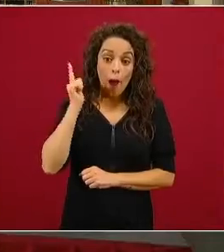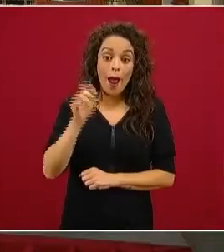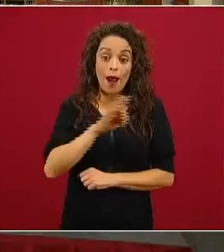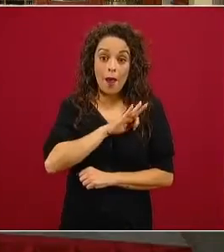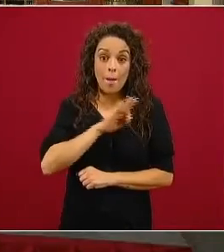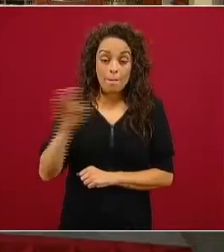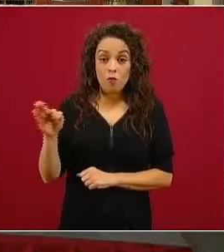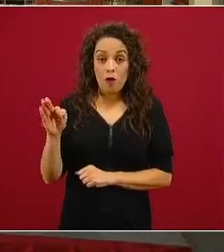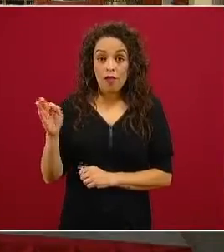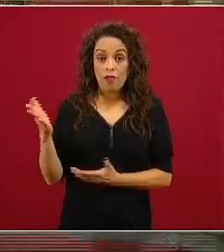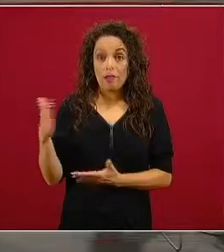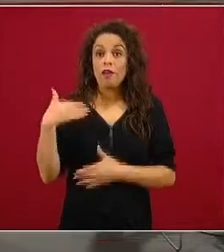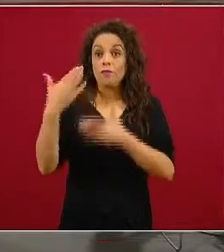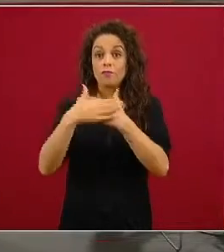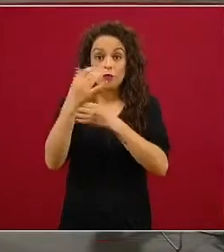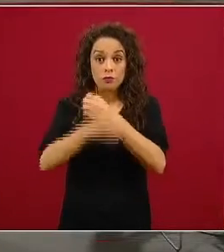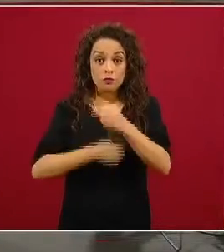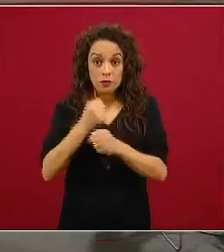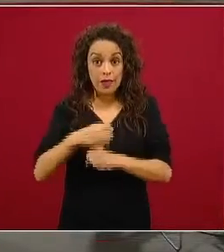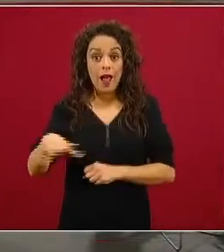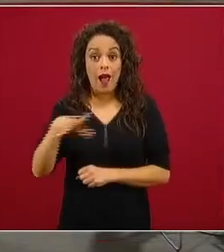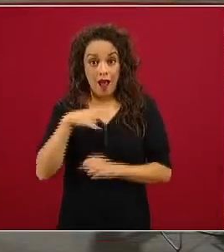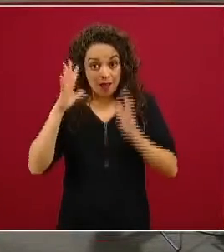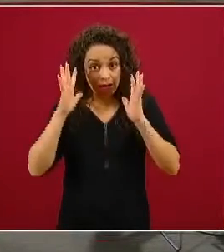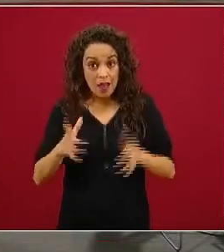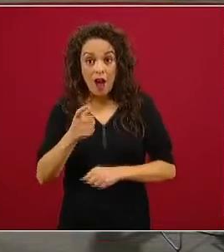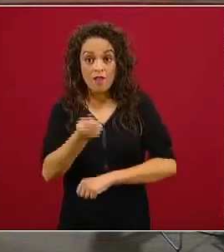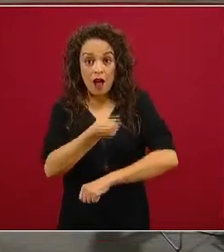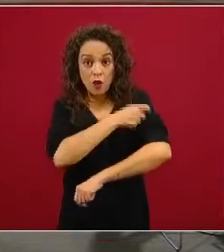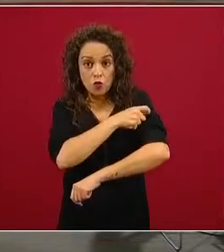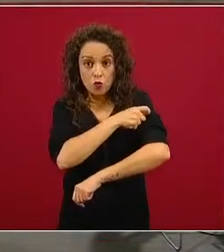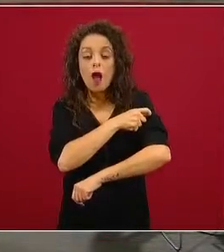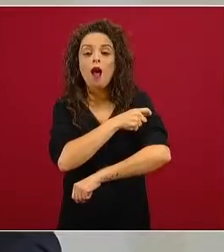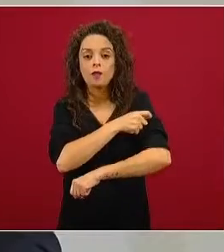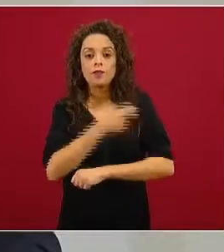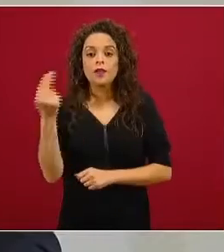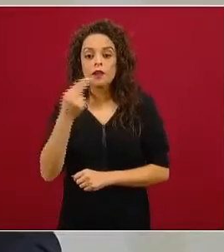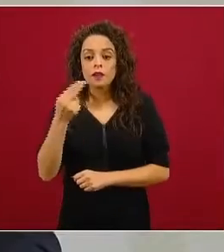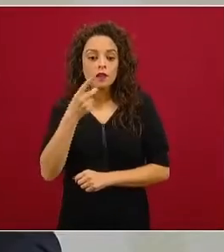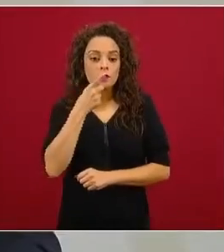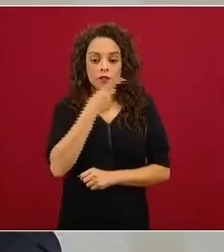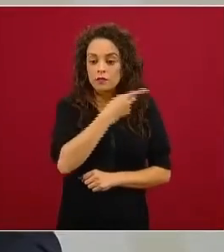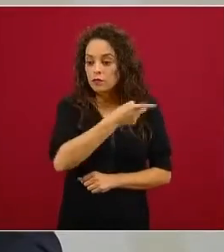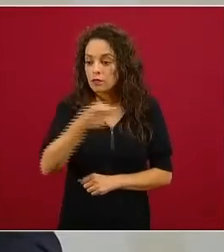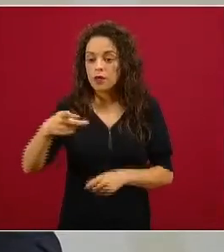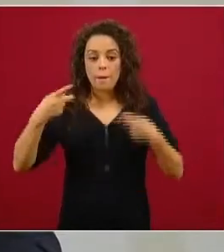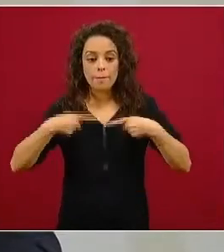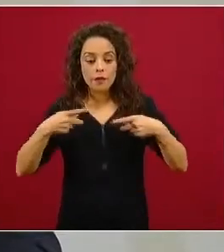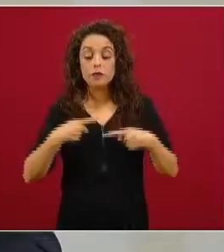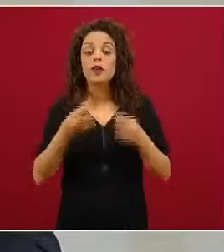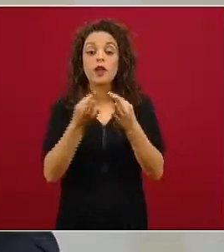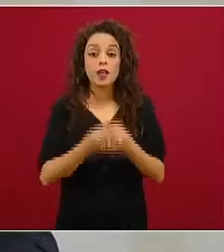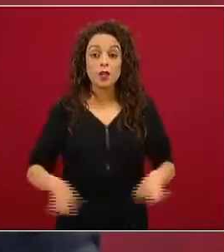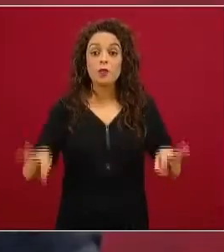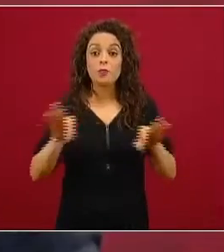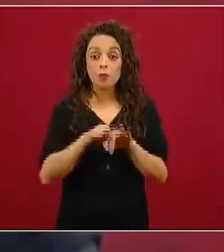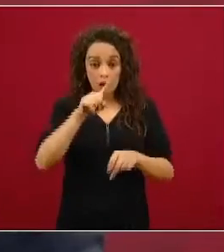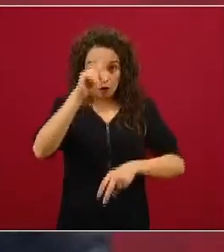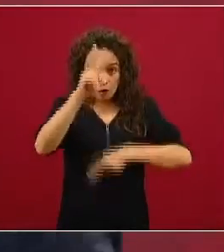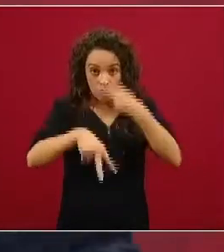y si no tomamos las medidas necesarias, va a volver aún más complicado